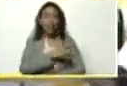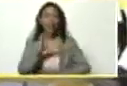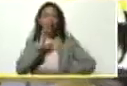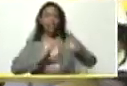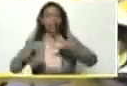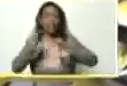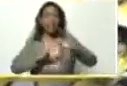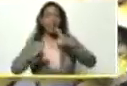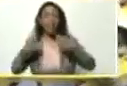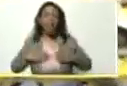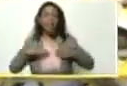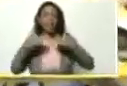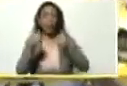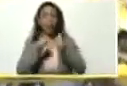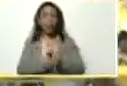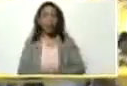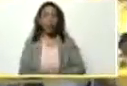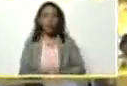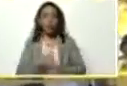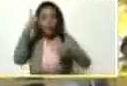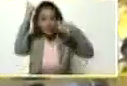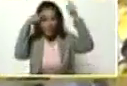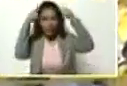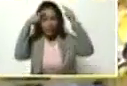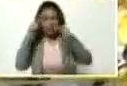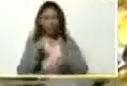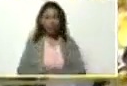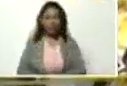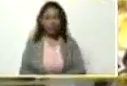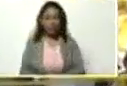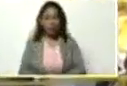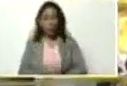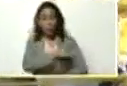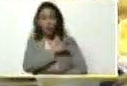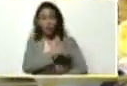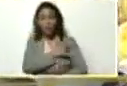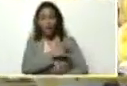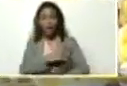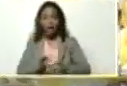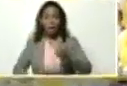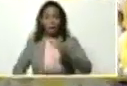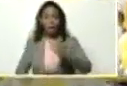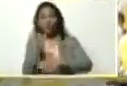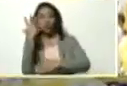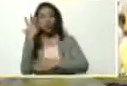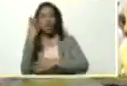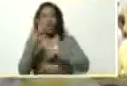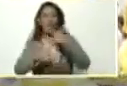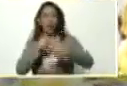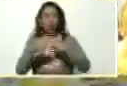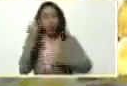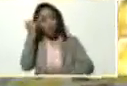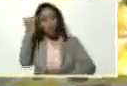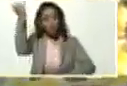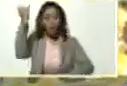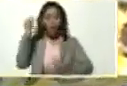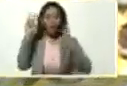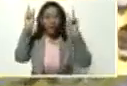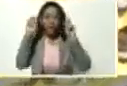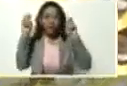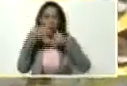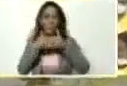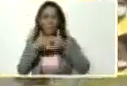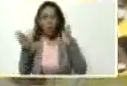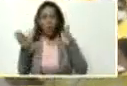Ciencias de la Salud, Hugo Chávez, universidad fundada en revolución. Se